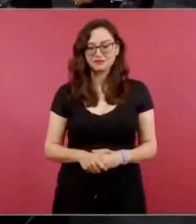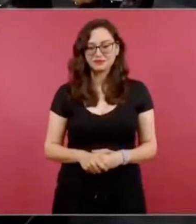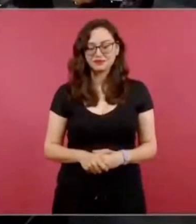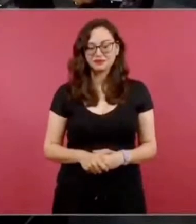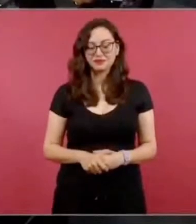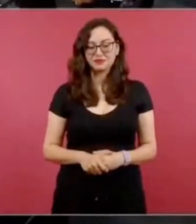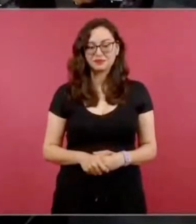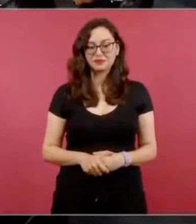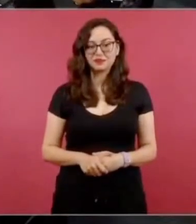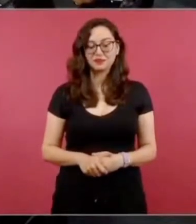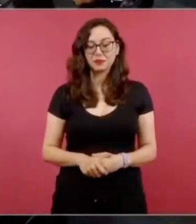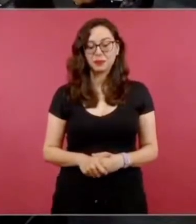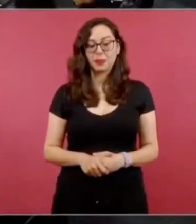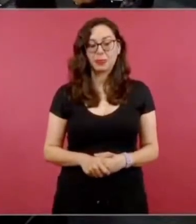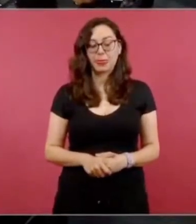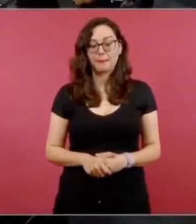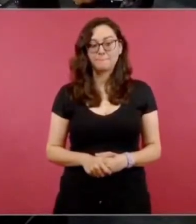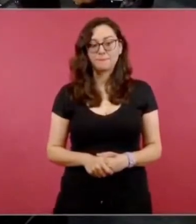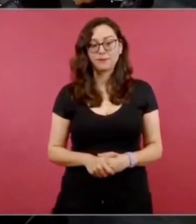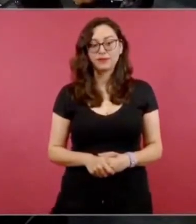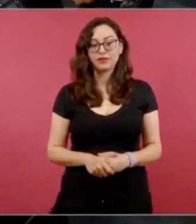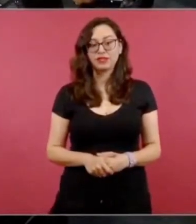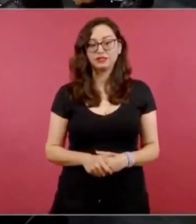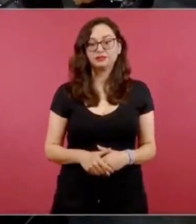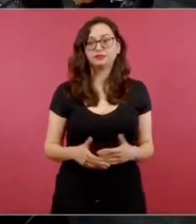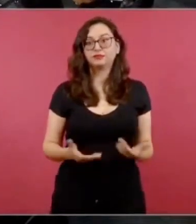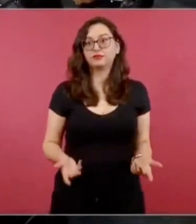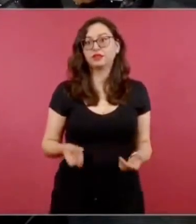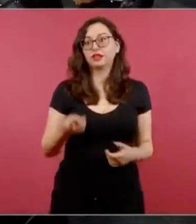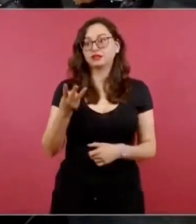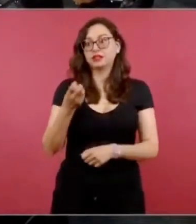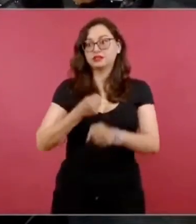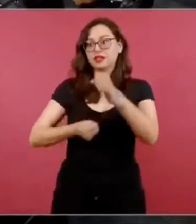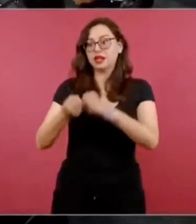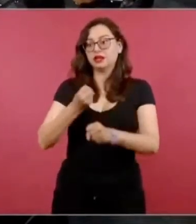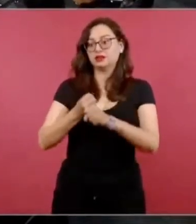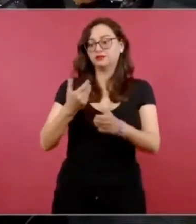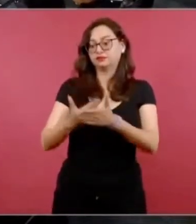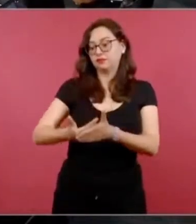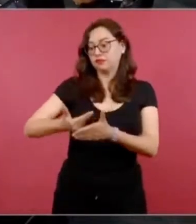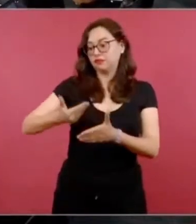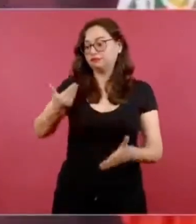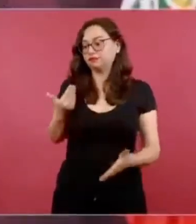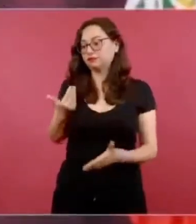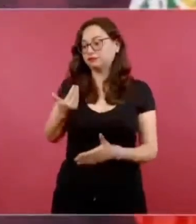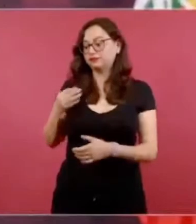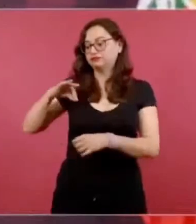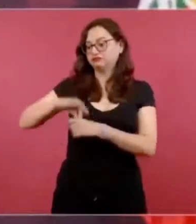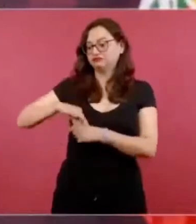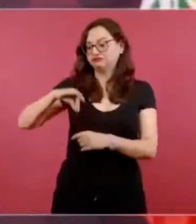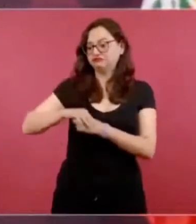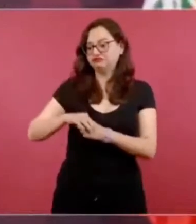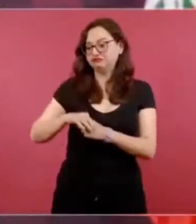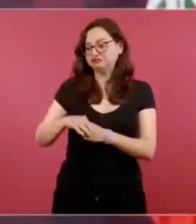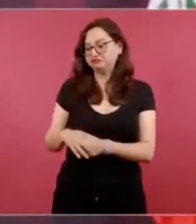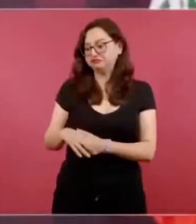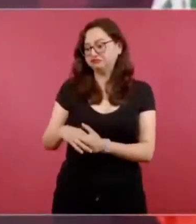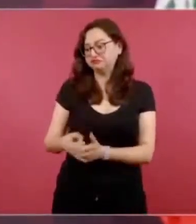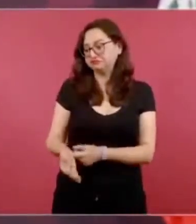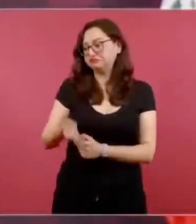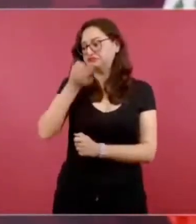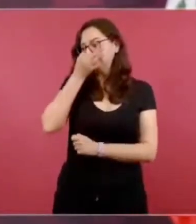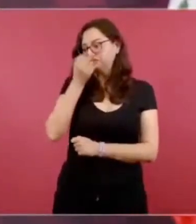Habíamos obtenido en la elección intermedia, creo que 8% de votación.